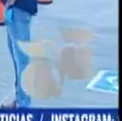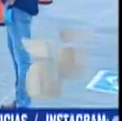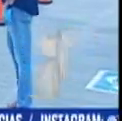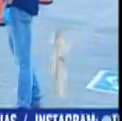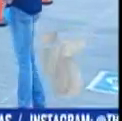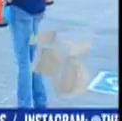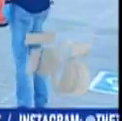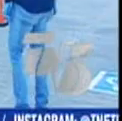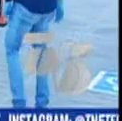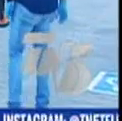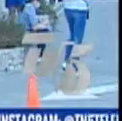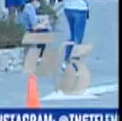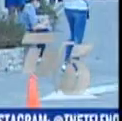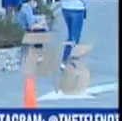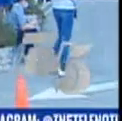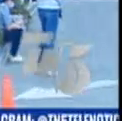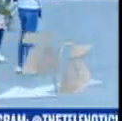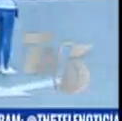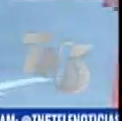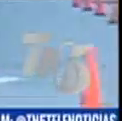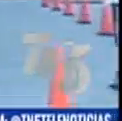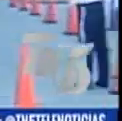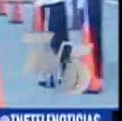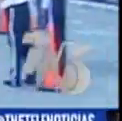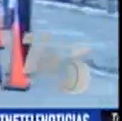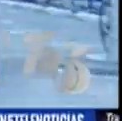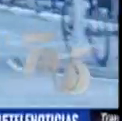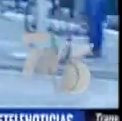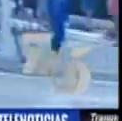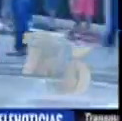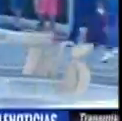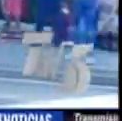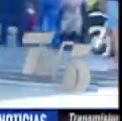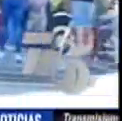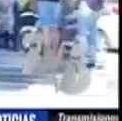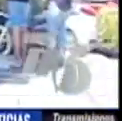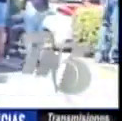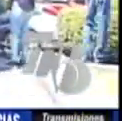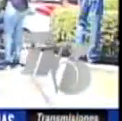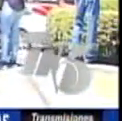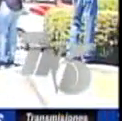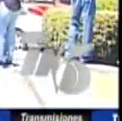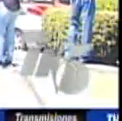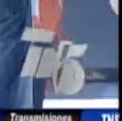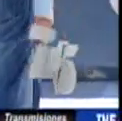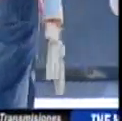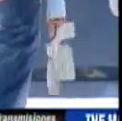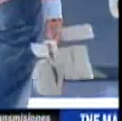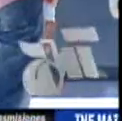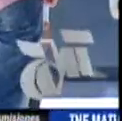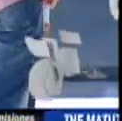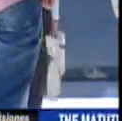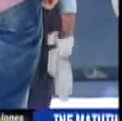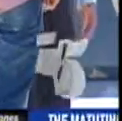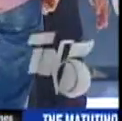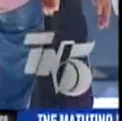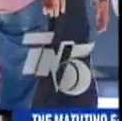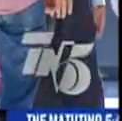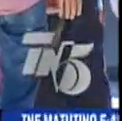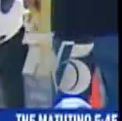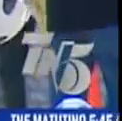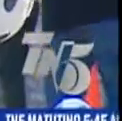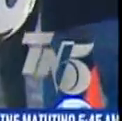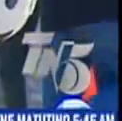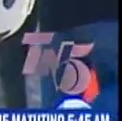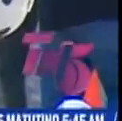este día, luego de que centenares de personas abarrotaran las instituciones bancarias en San Pedro Sula, así como de municipios vecinos, pasará una factura con un precio